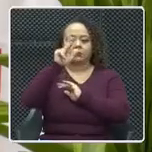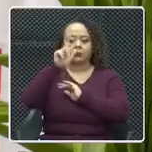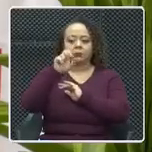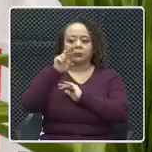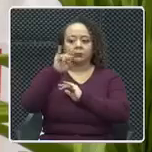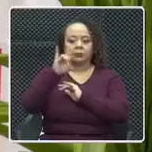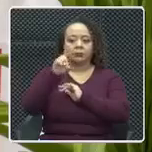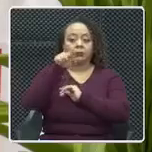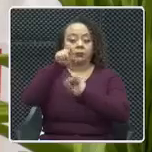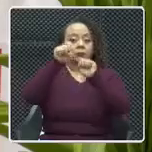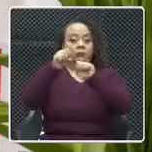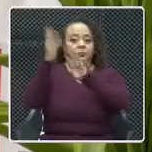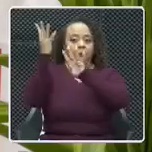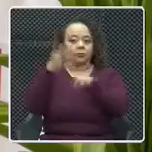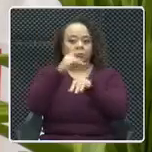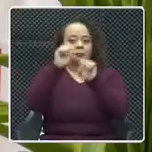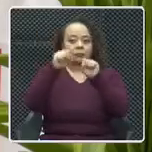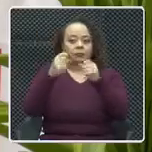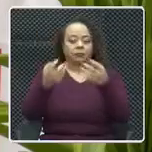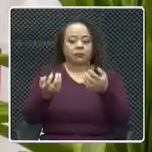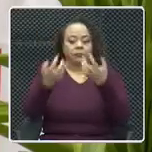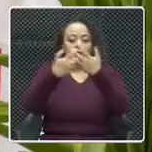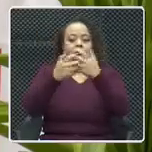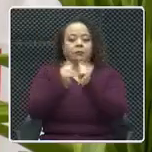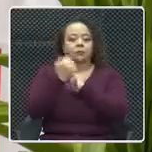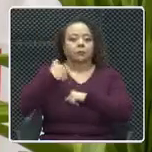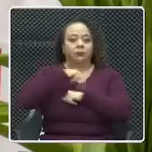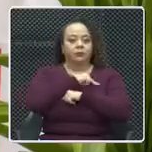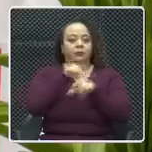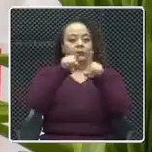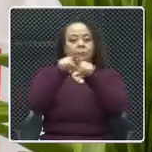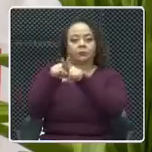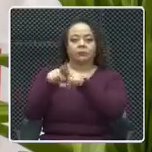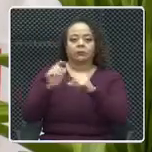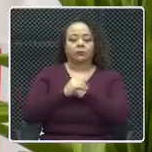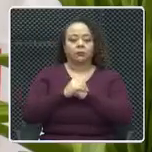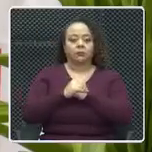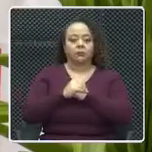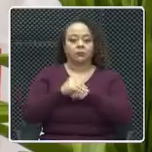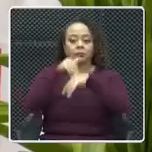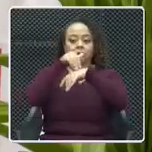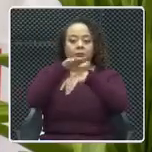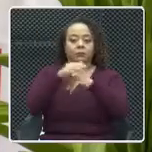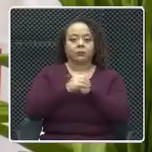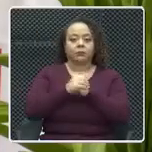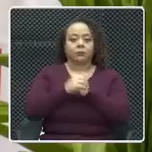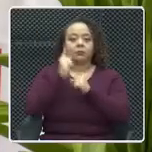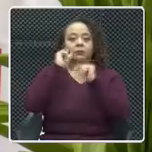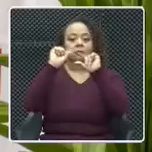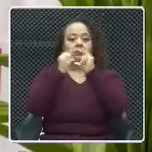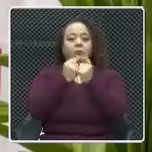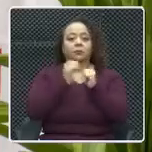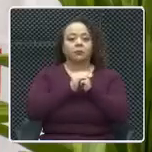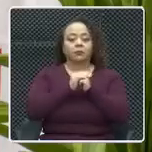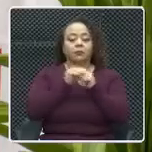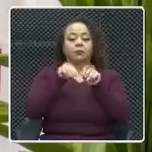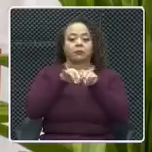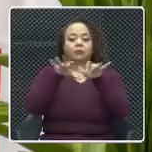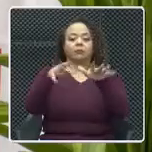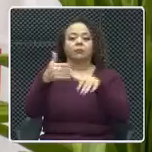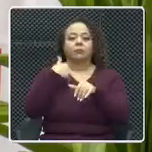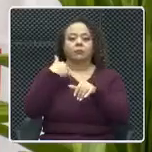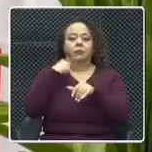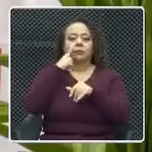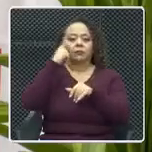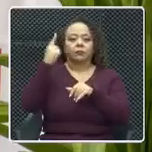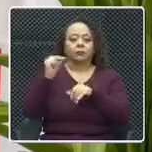usted la puede descargar y se puede conectar con nosotros. Además, la estamos enviando a través de los grupos de difusión que tenemos en